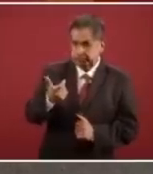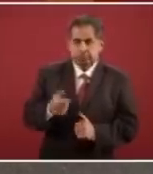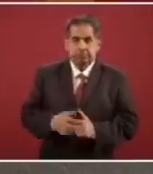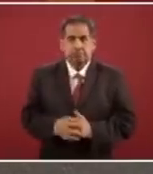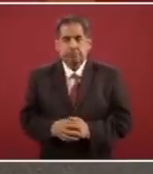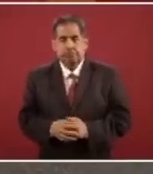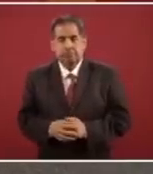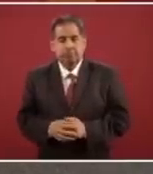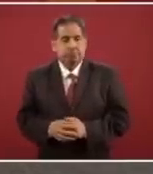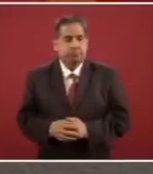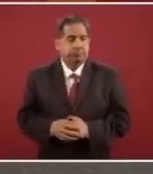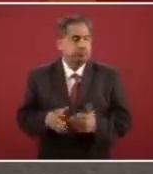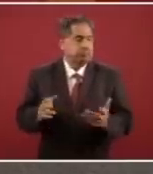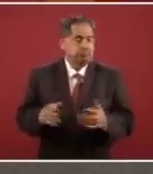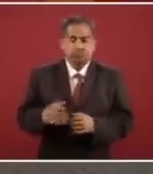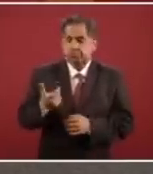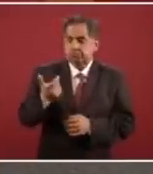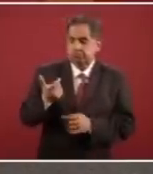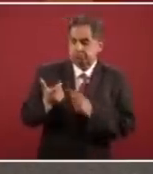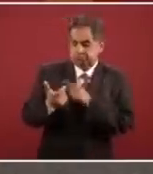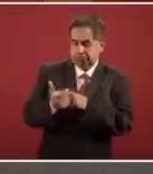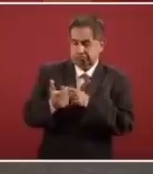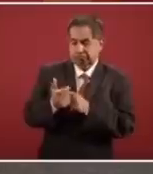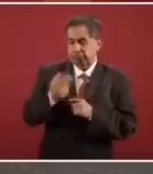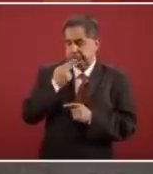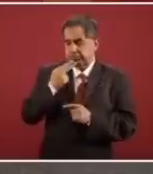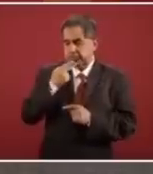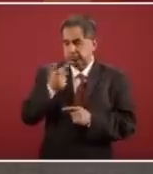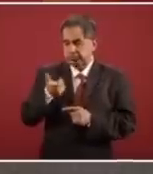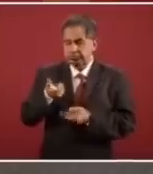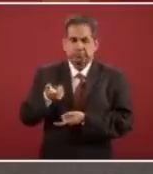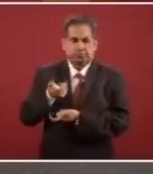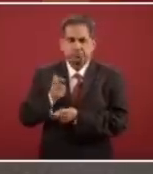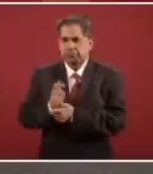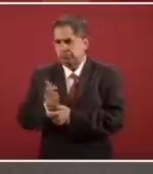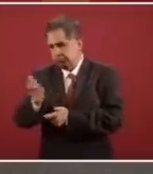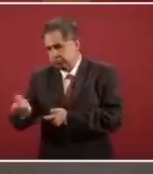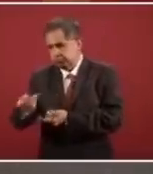así como es un medio para el intercambio